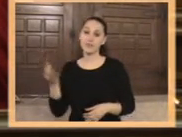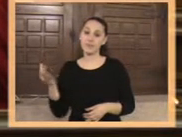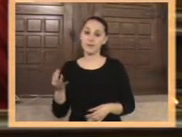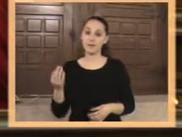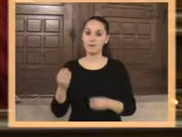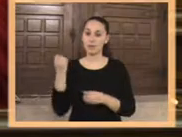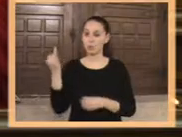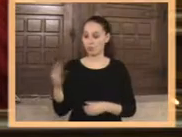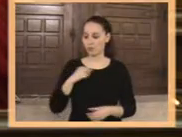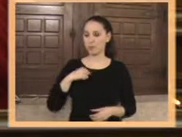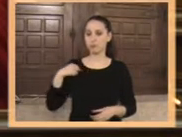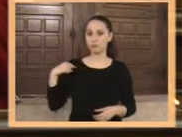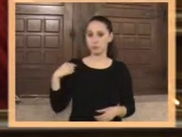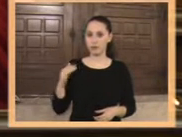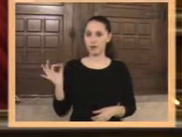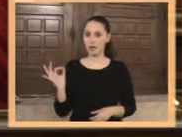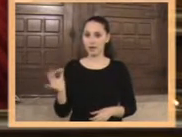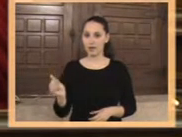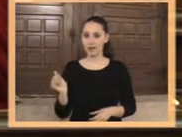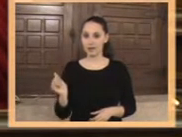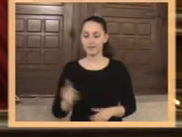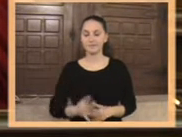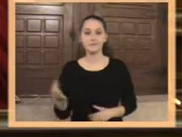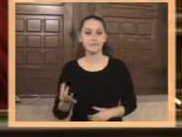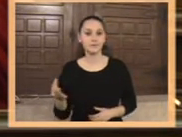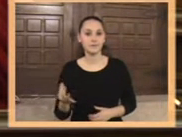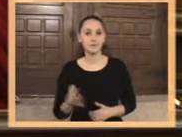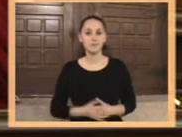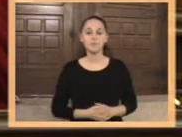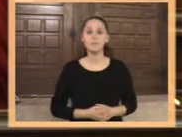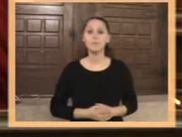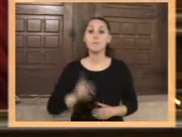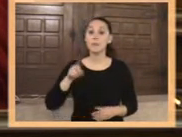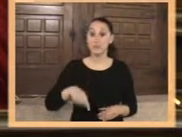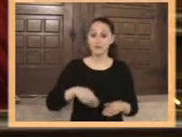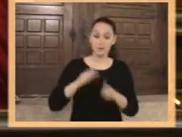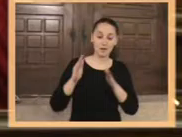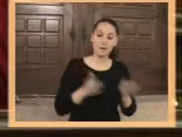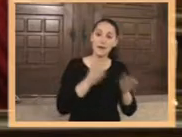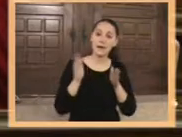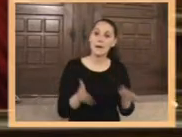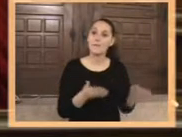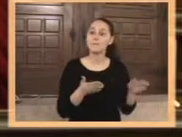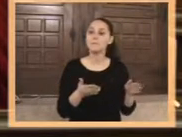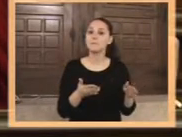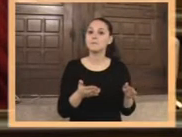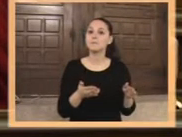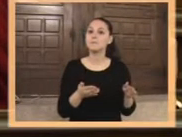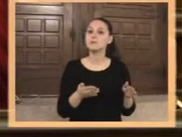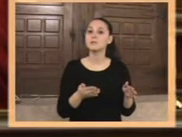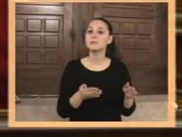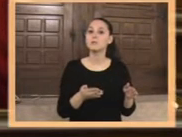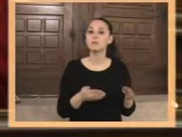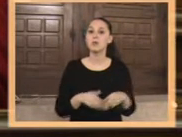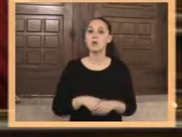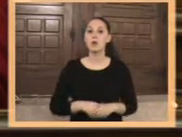Incluye una cuestión que la anterior tampoco la tenía, que era un capítulo de infracciones leves, infracciones graves